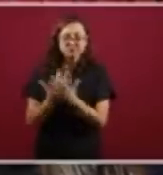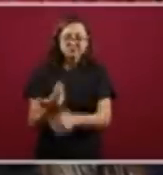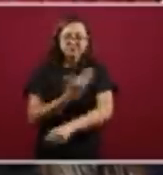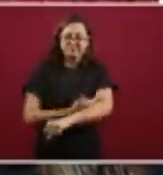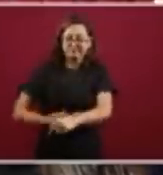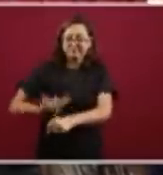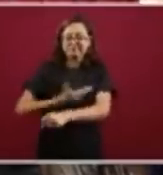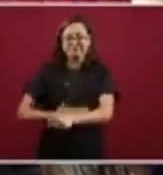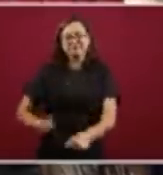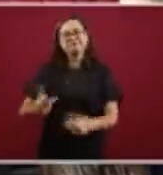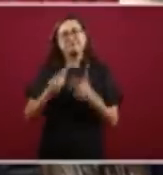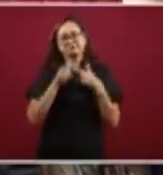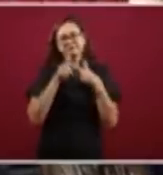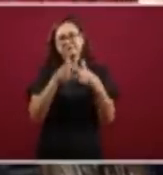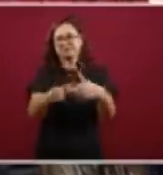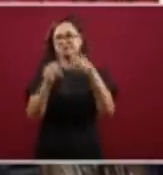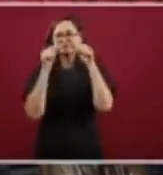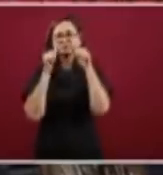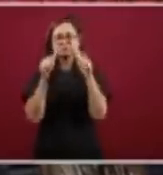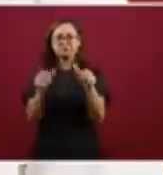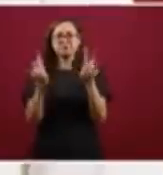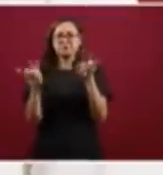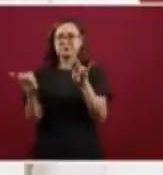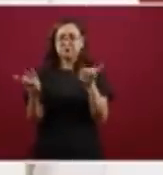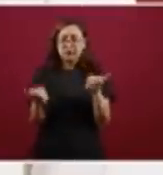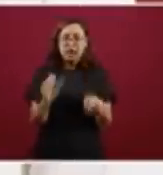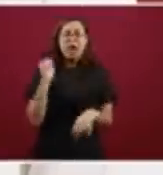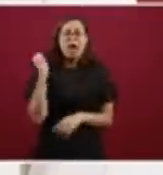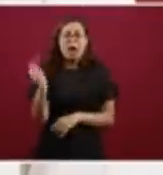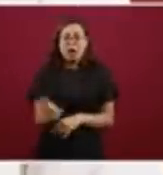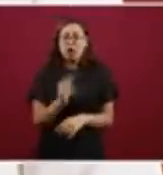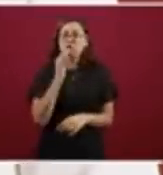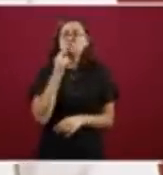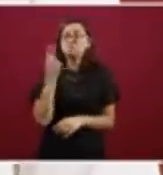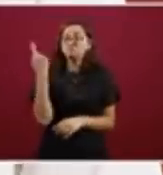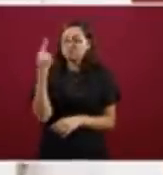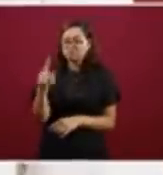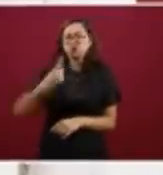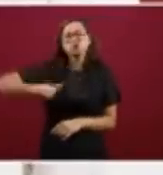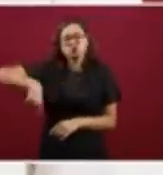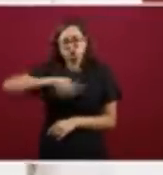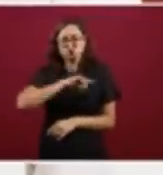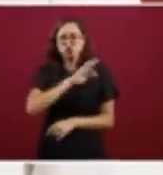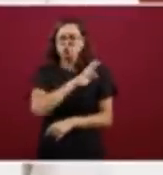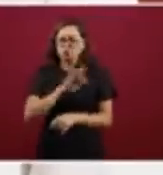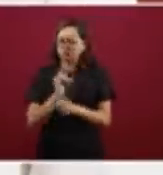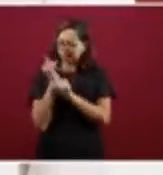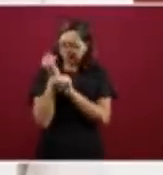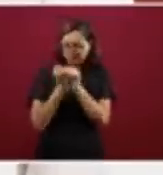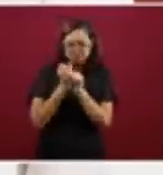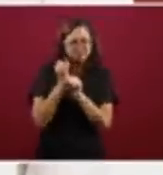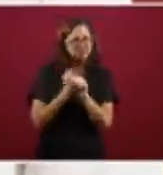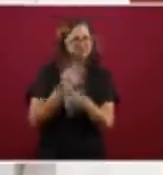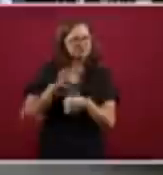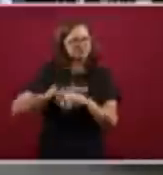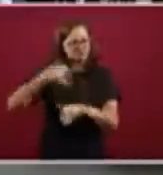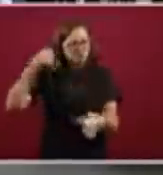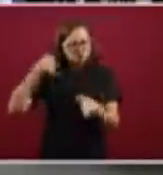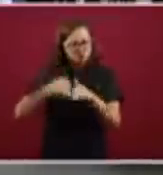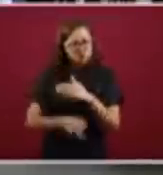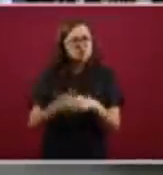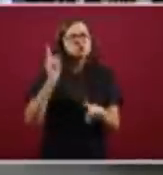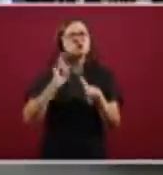seguir atentos. De cualquier manera, cualquier denuncia que se presente la investigamos hasta sus últimas